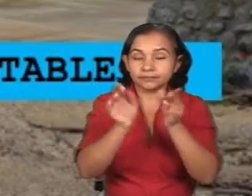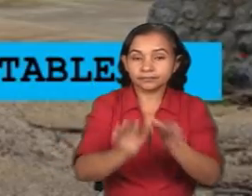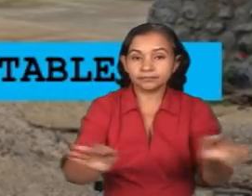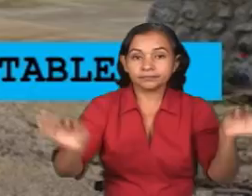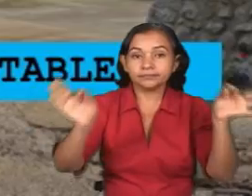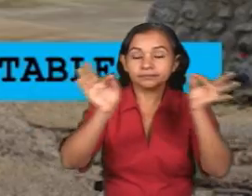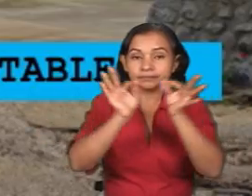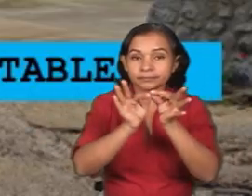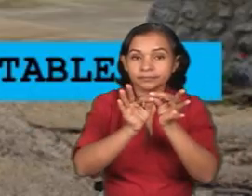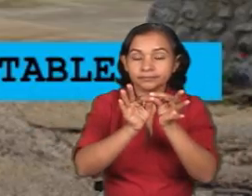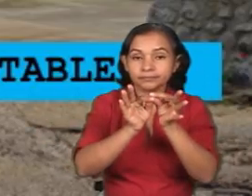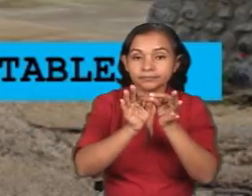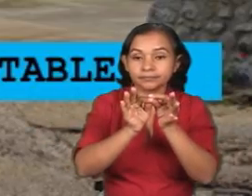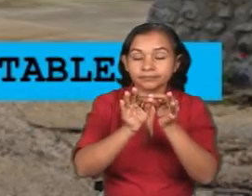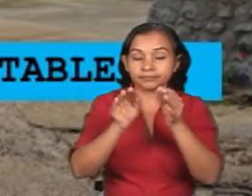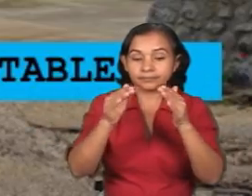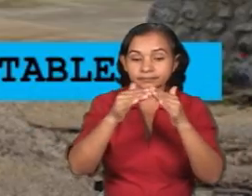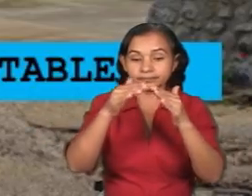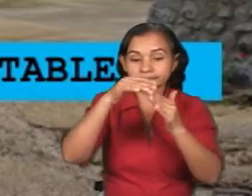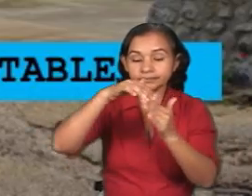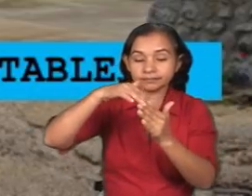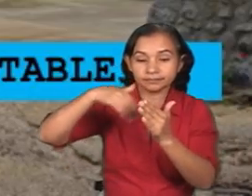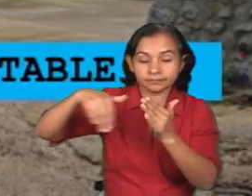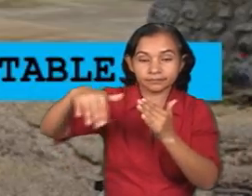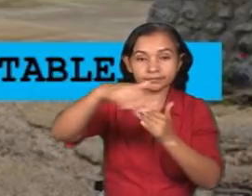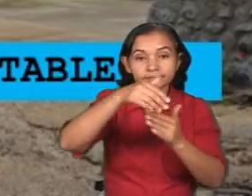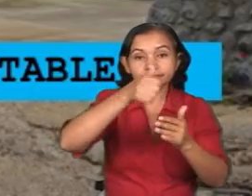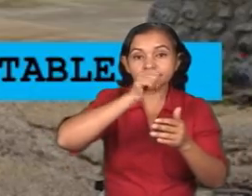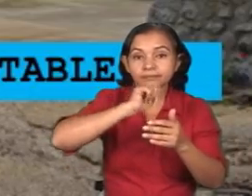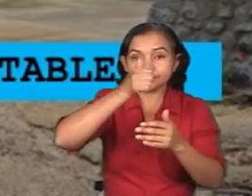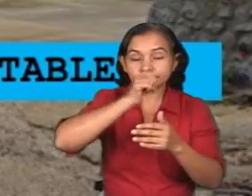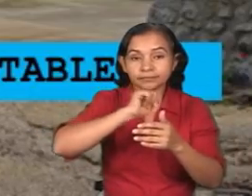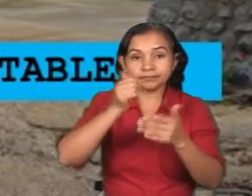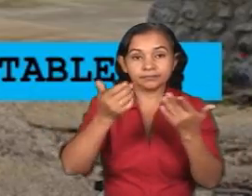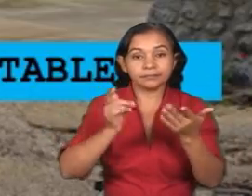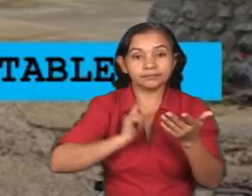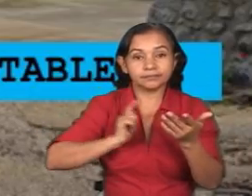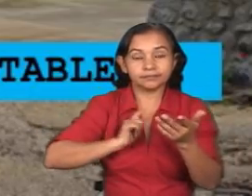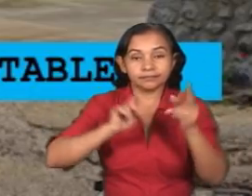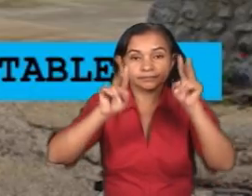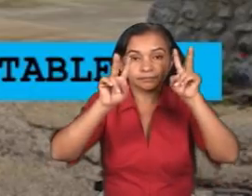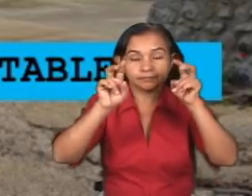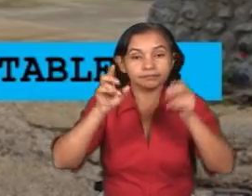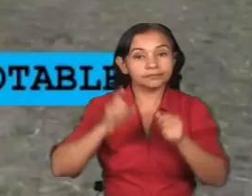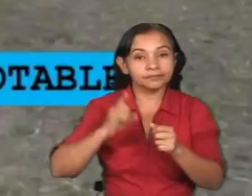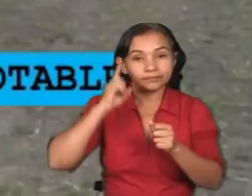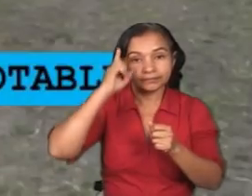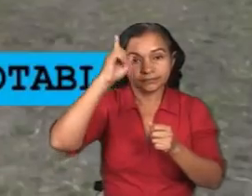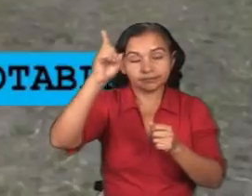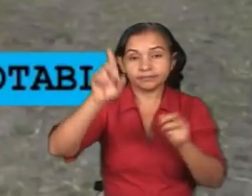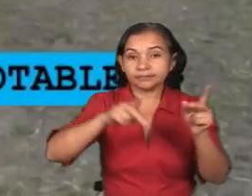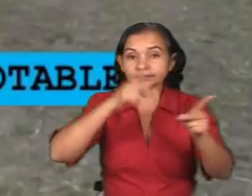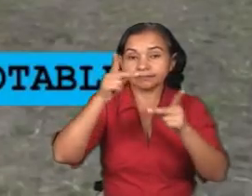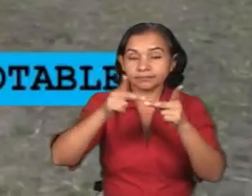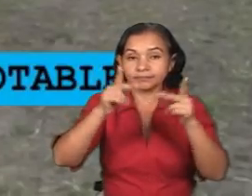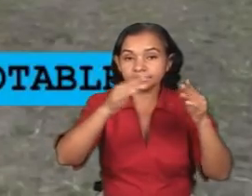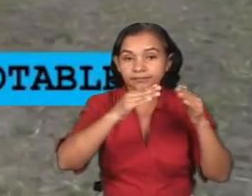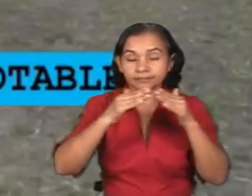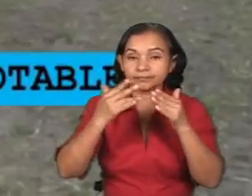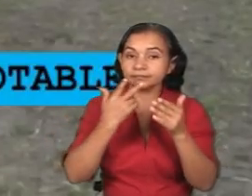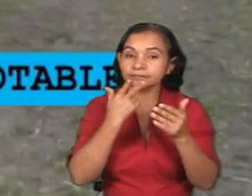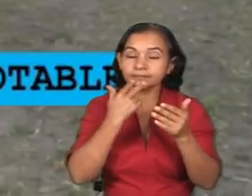importante también que detrás de alrededor del agua potable viene todo un tema de desarrollo, hermano. Exacto. Ya, una ciudad sin agua